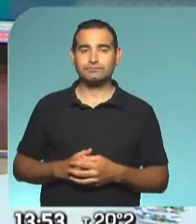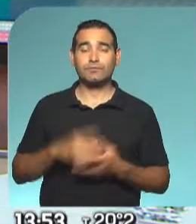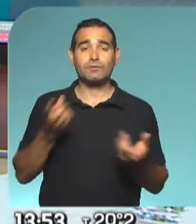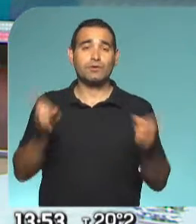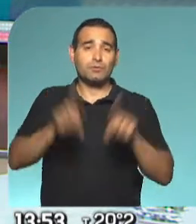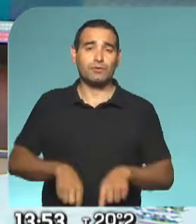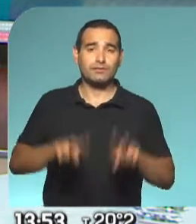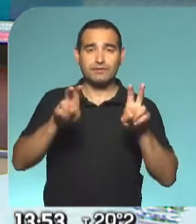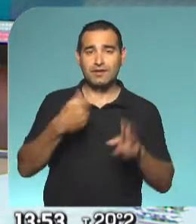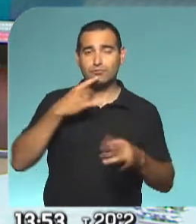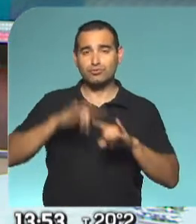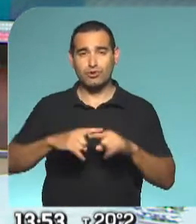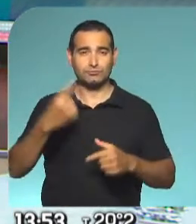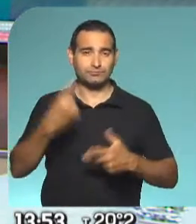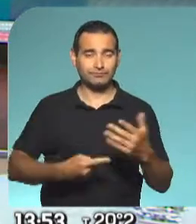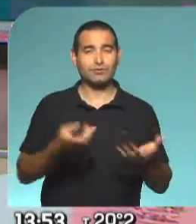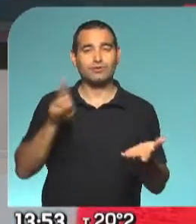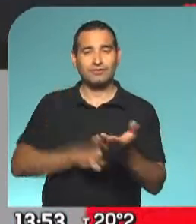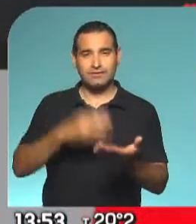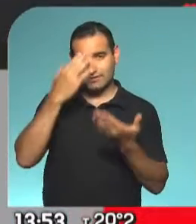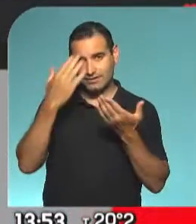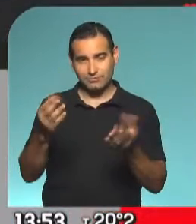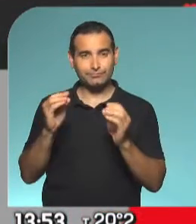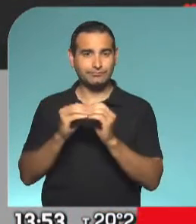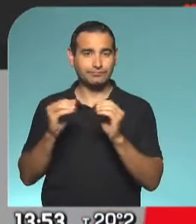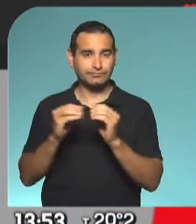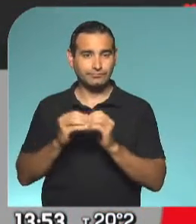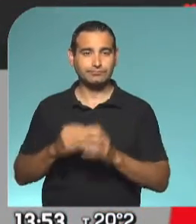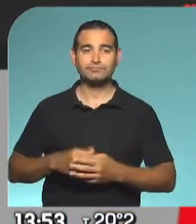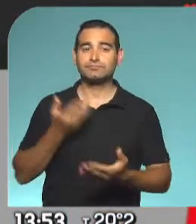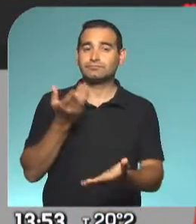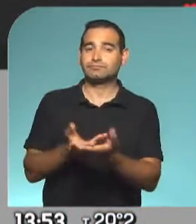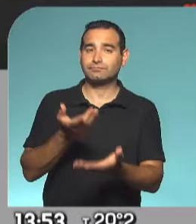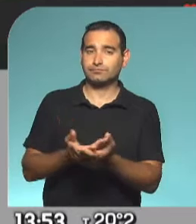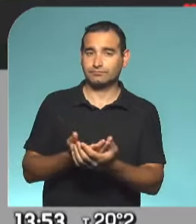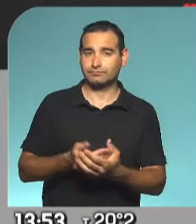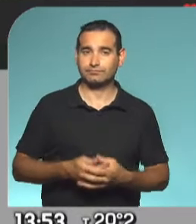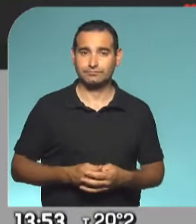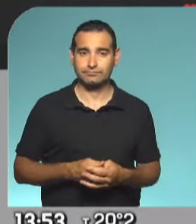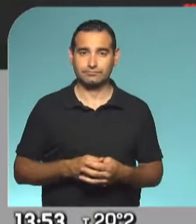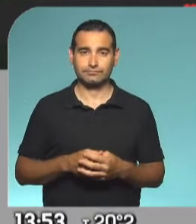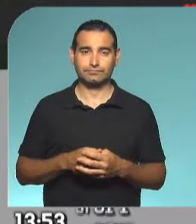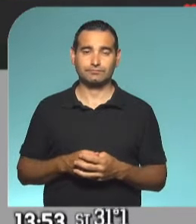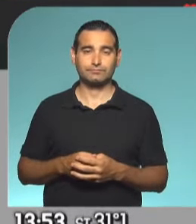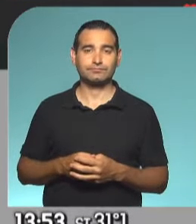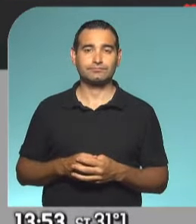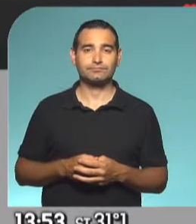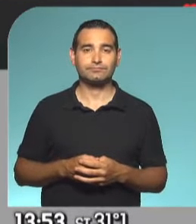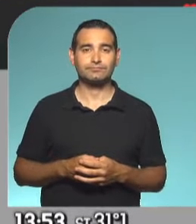Volvemos a hablar de espectáculos, volvemos a saludarla a Gabriela Radice con estas propuestas para las pantallas de los medios públicos.